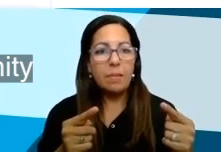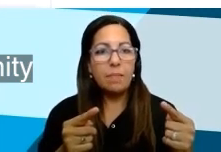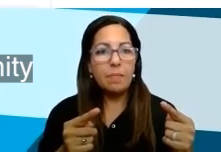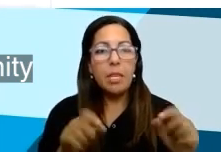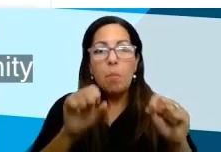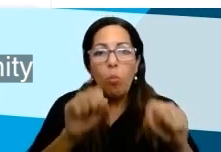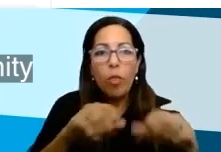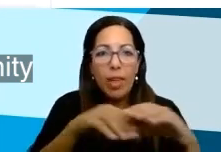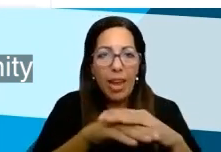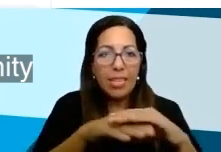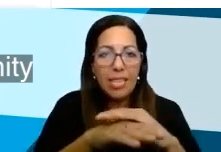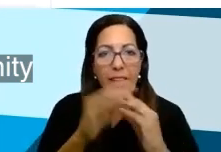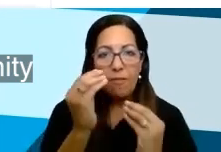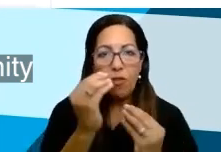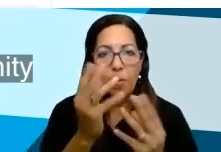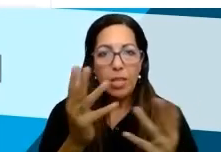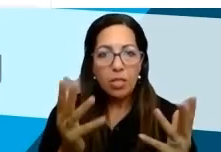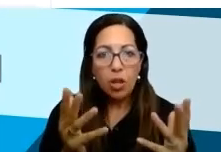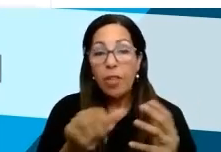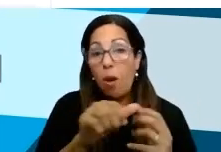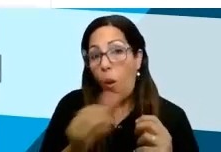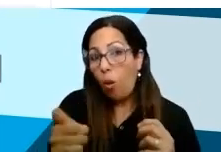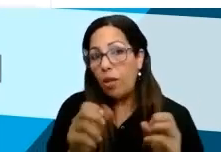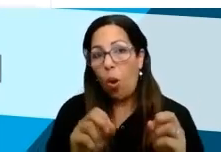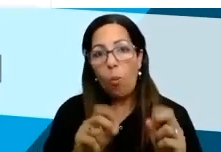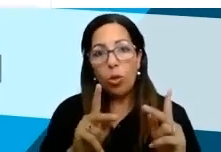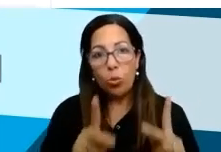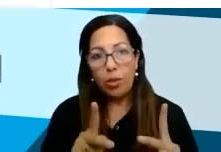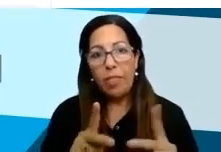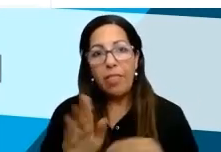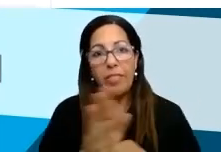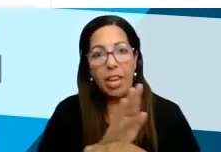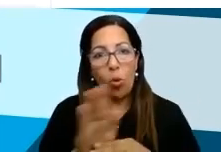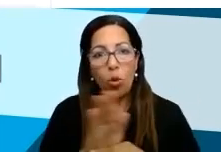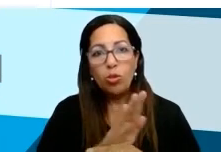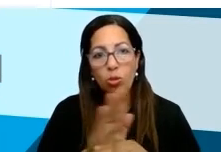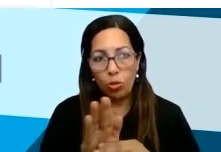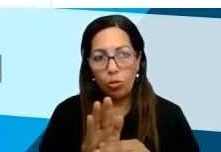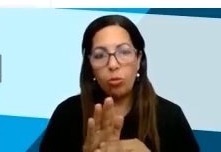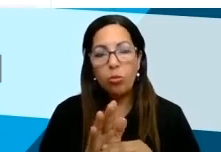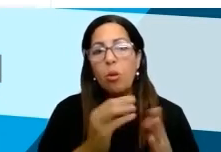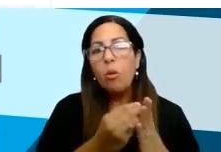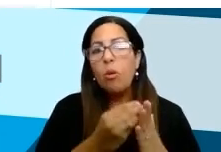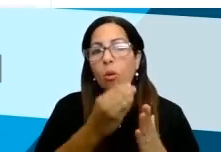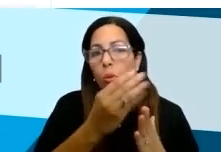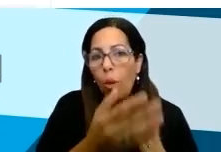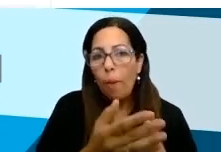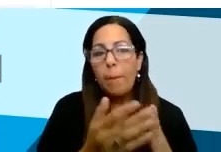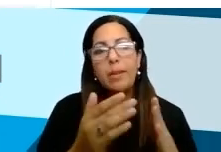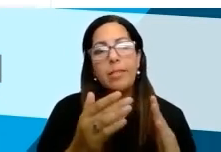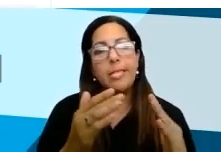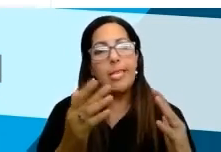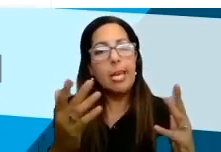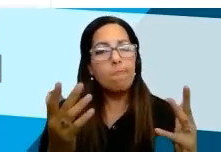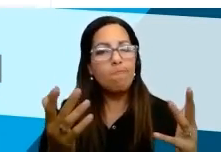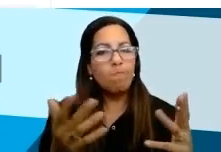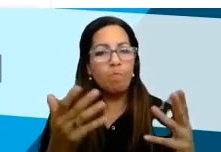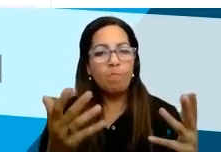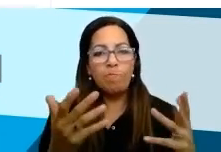acceder a información de estas otras oportunidades de negocio, como son compras en los niveles que